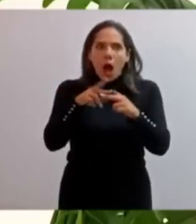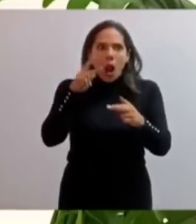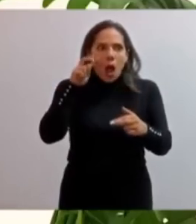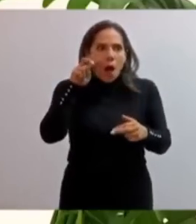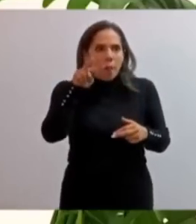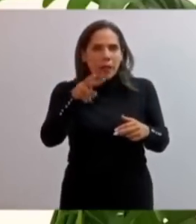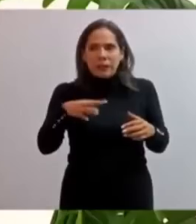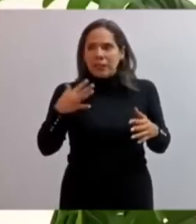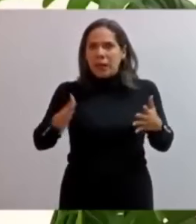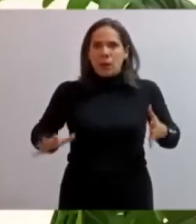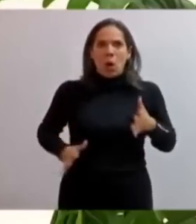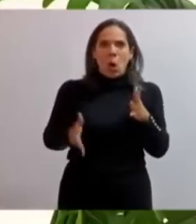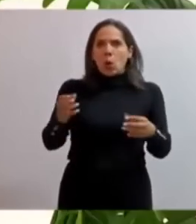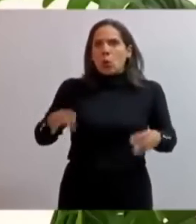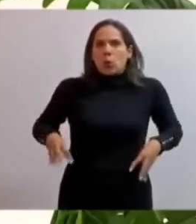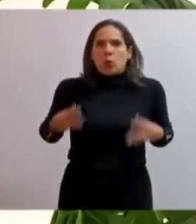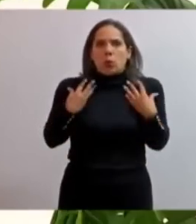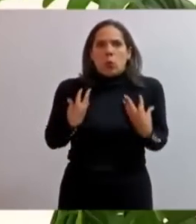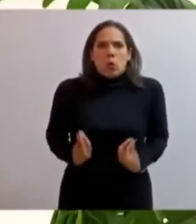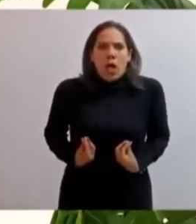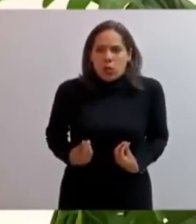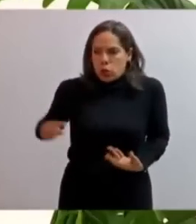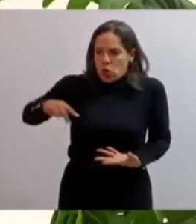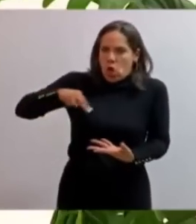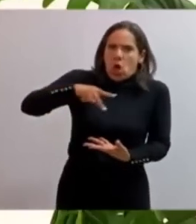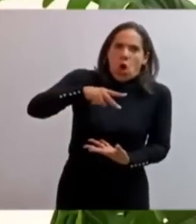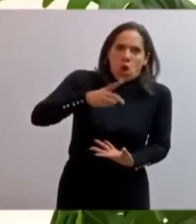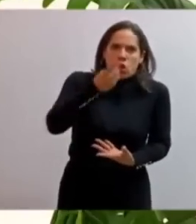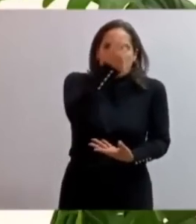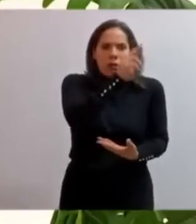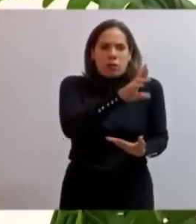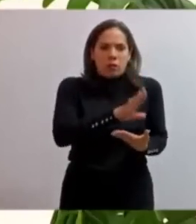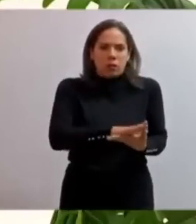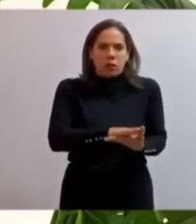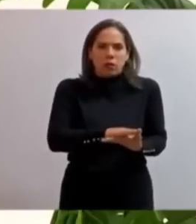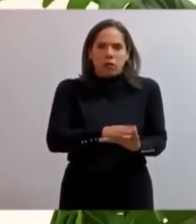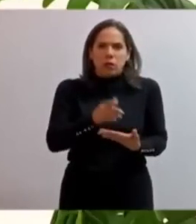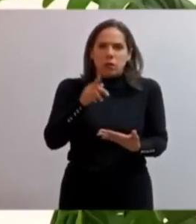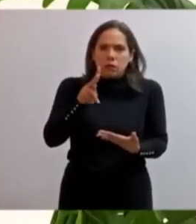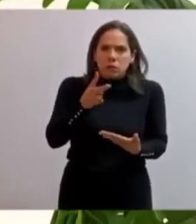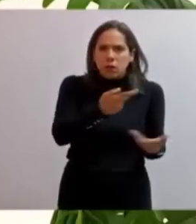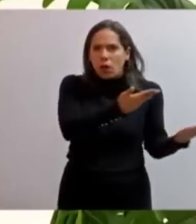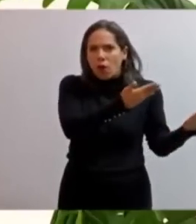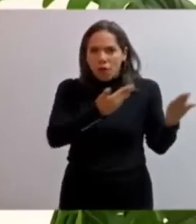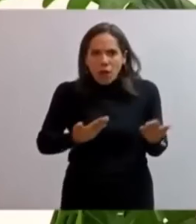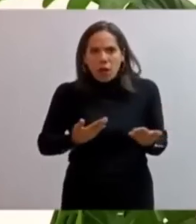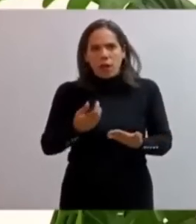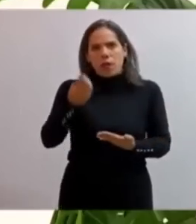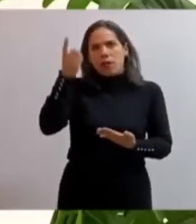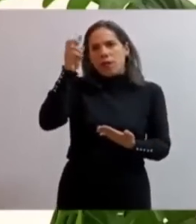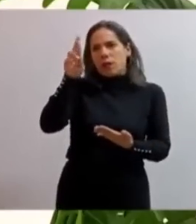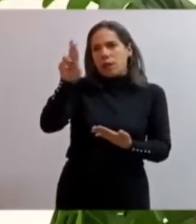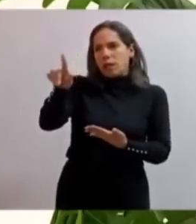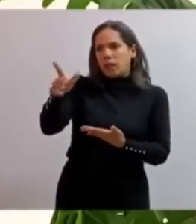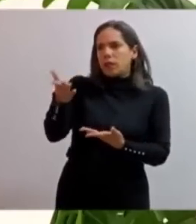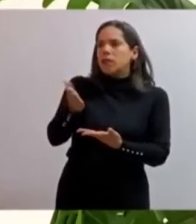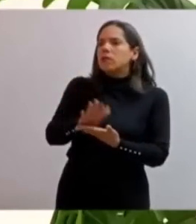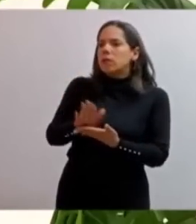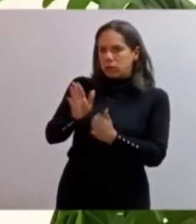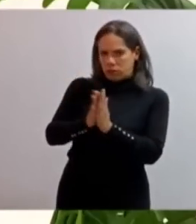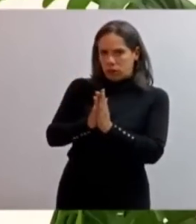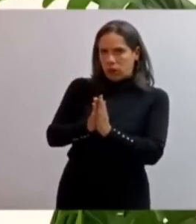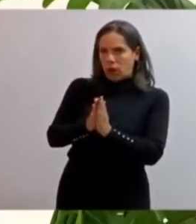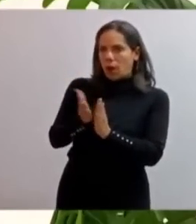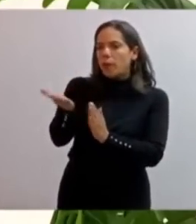de clases y de la manera más sencilla le dice, entrégame por favor con lo que te estás